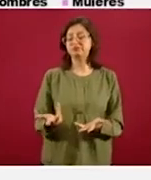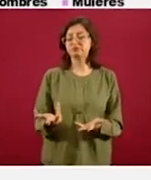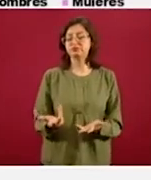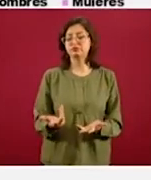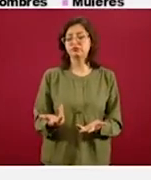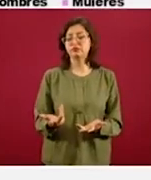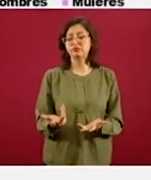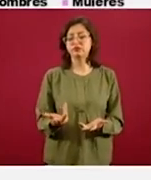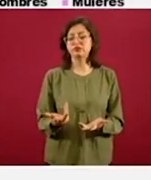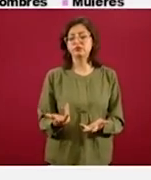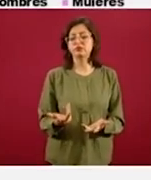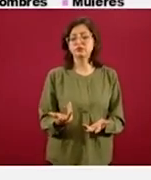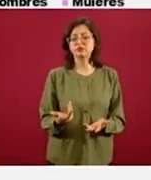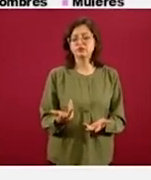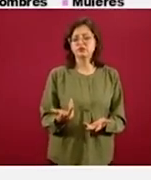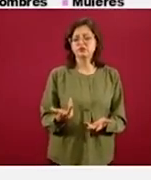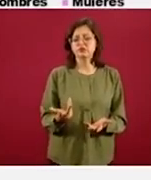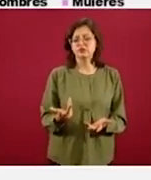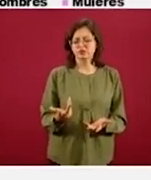que